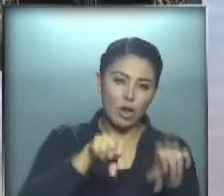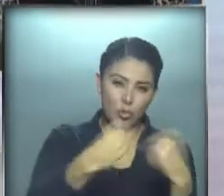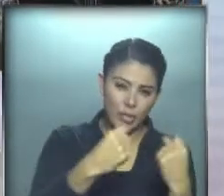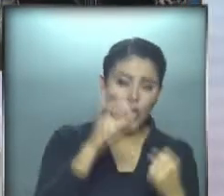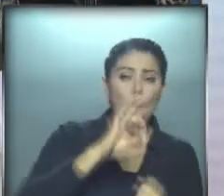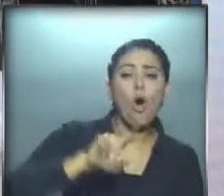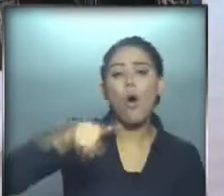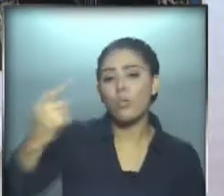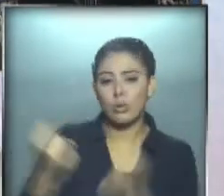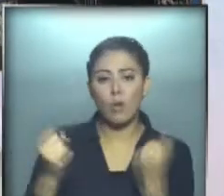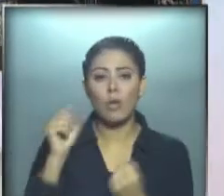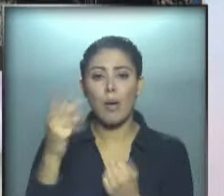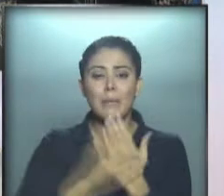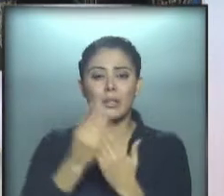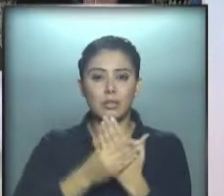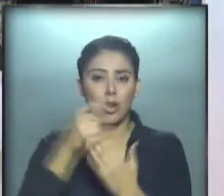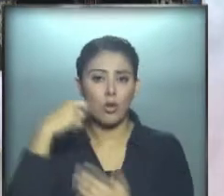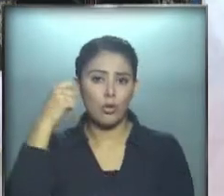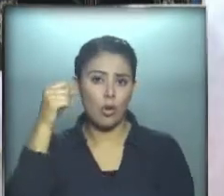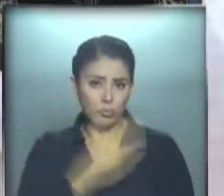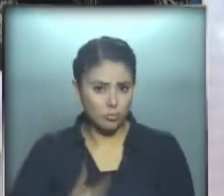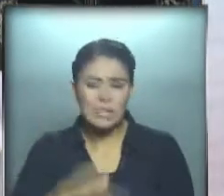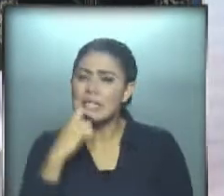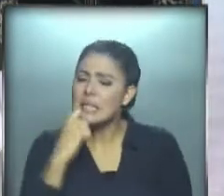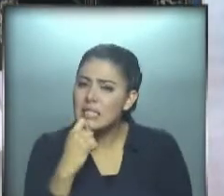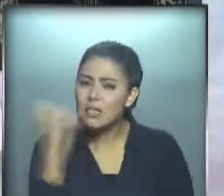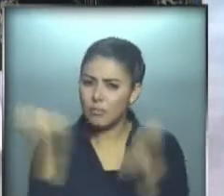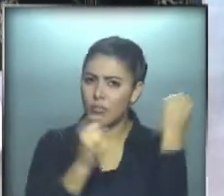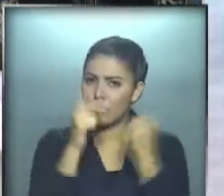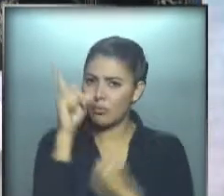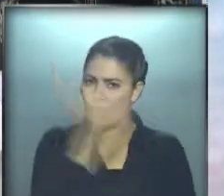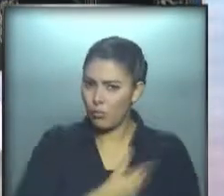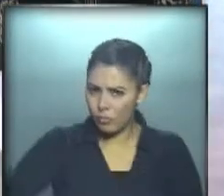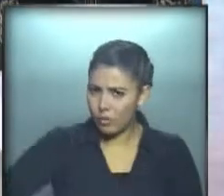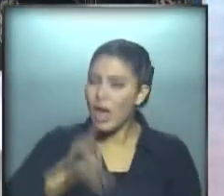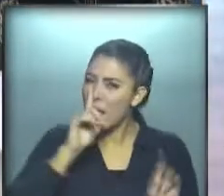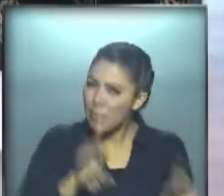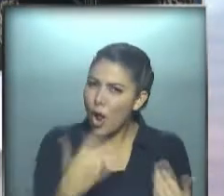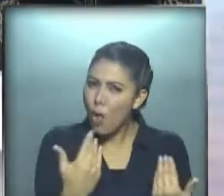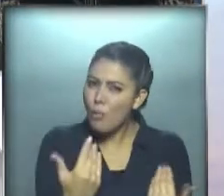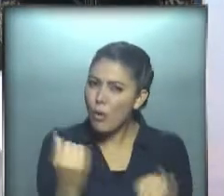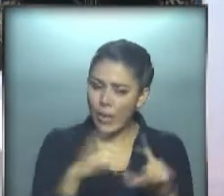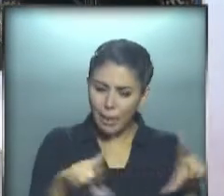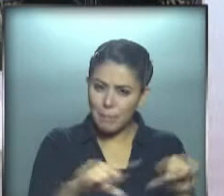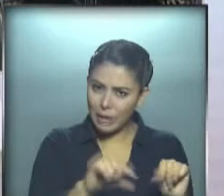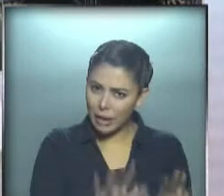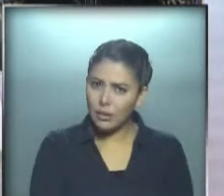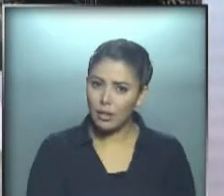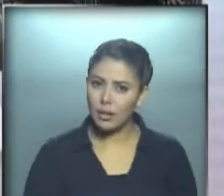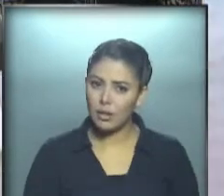o se trataba de un vehículo del Ministerio Público Fiscal. Si fuera un automóvil del Ministerio Público Fiscal, ¿aún así podría utilizar esa patente?